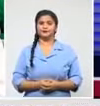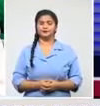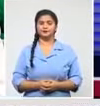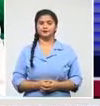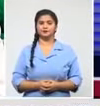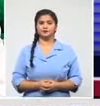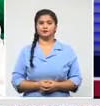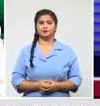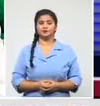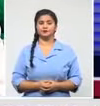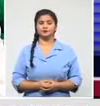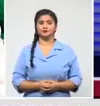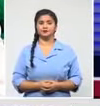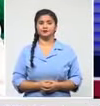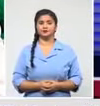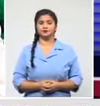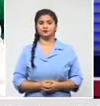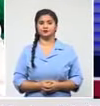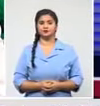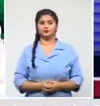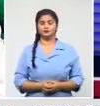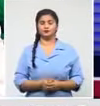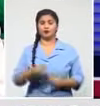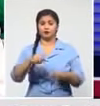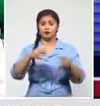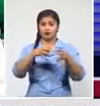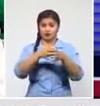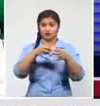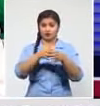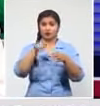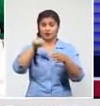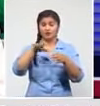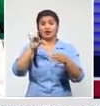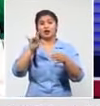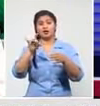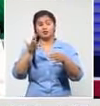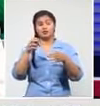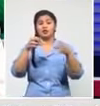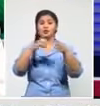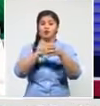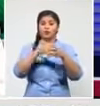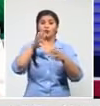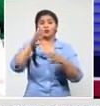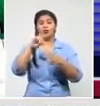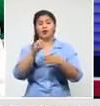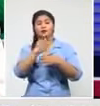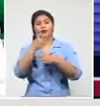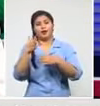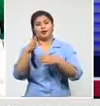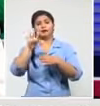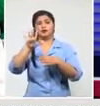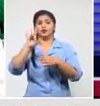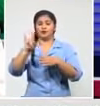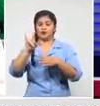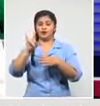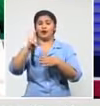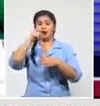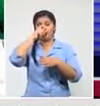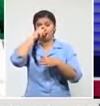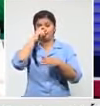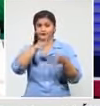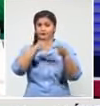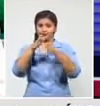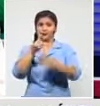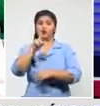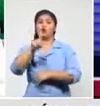O sea, 15 en el grupo de 40 a 59 años, 11 en el grupo de 60